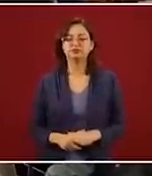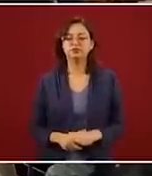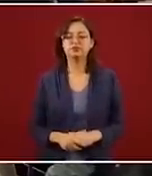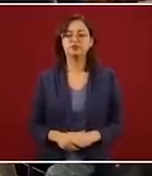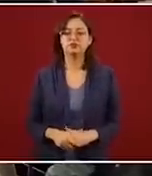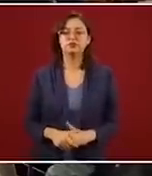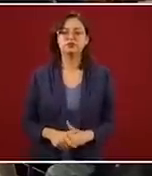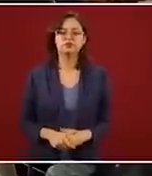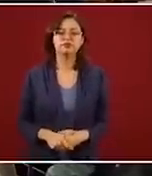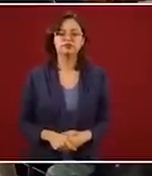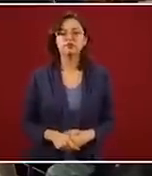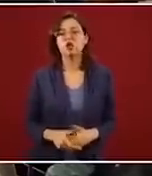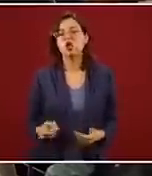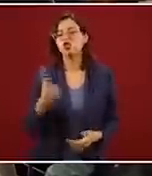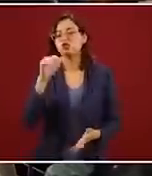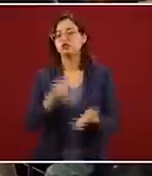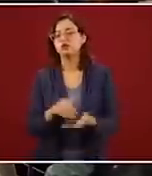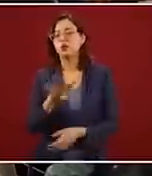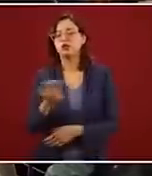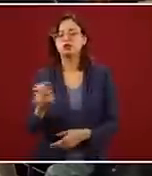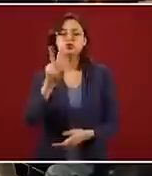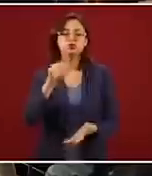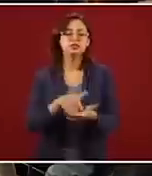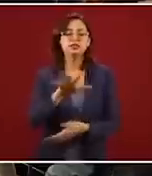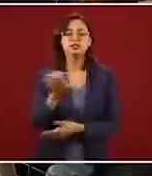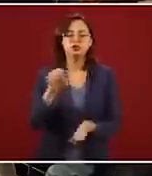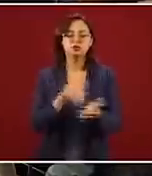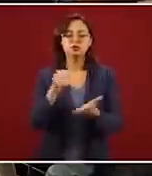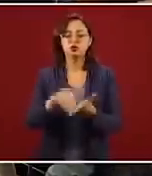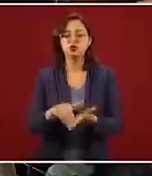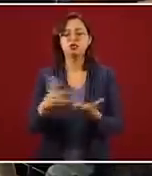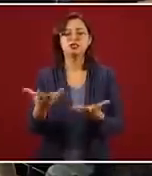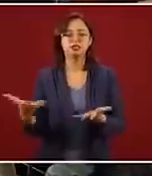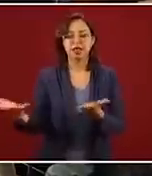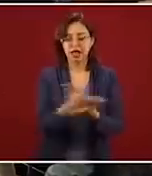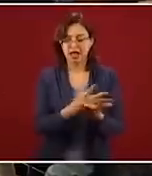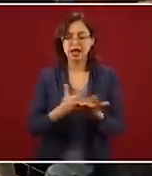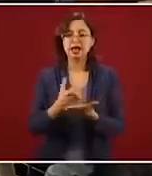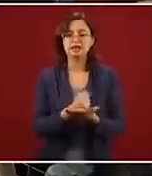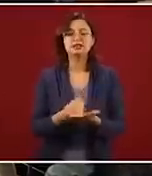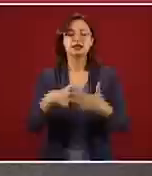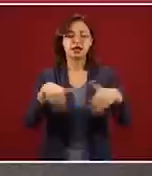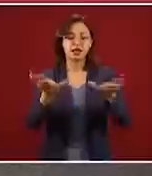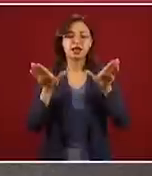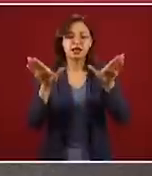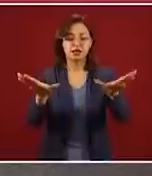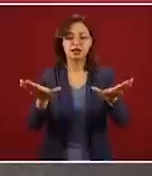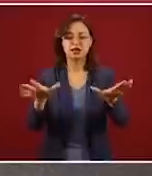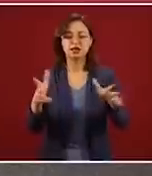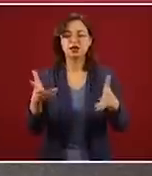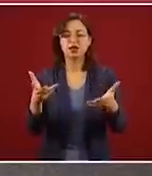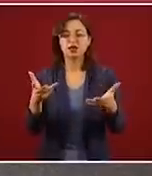los 2.400, 2.500 millones que se calcula que se van a obtener por la venta del